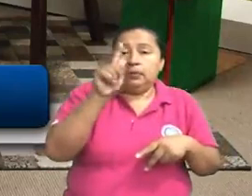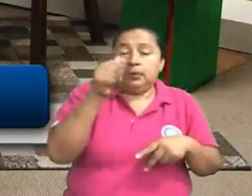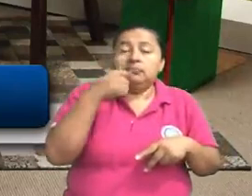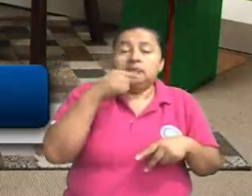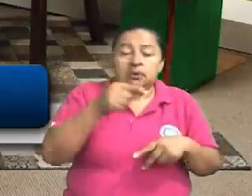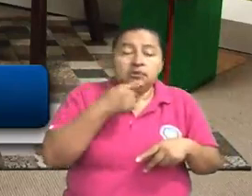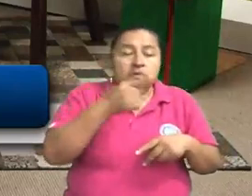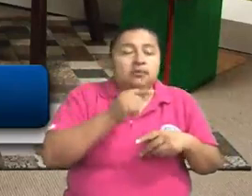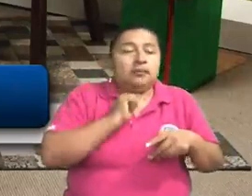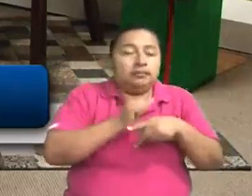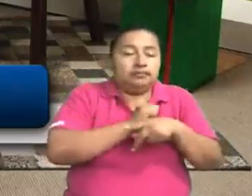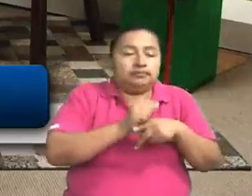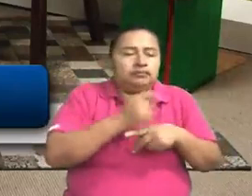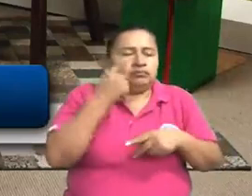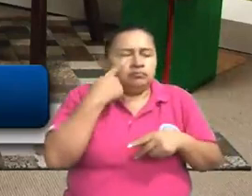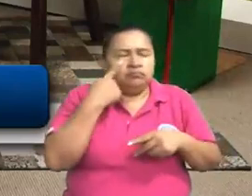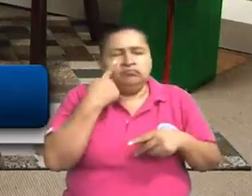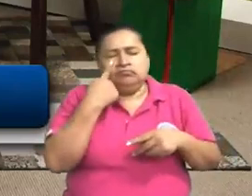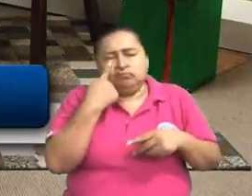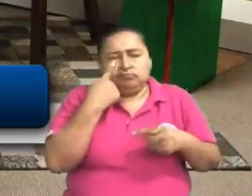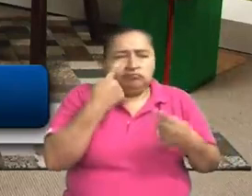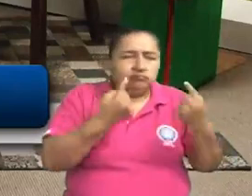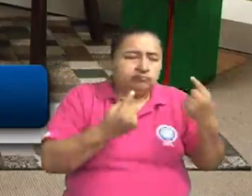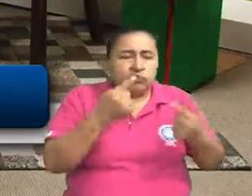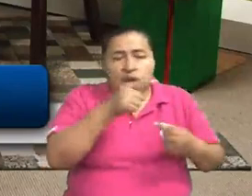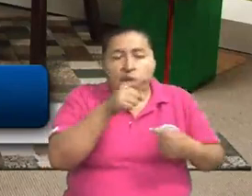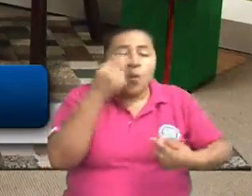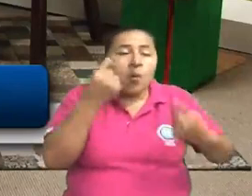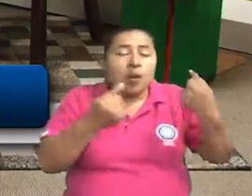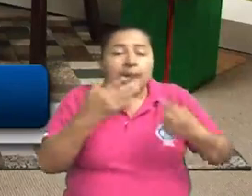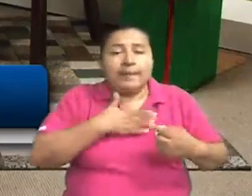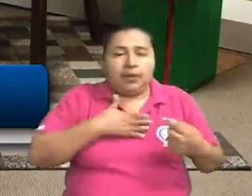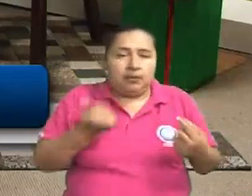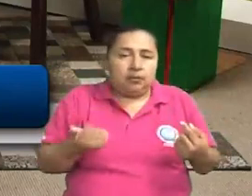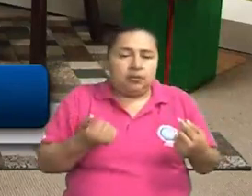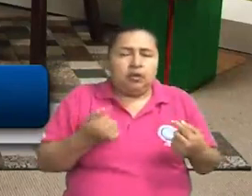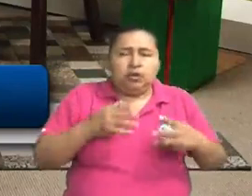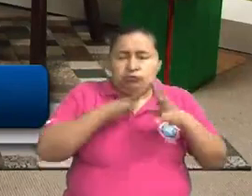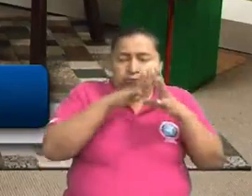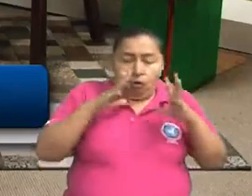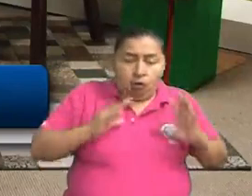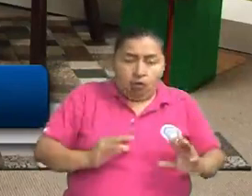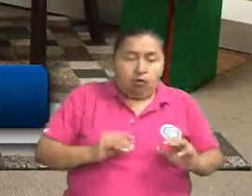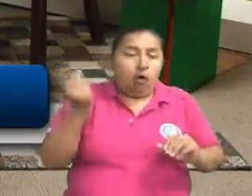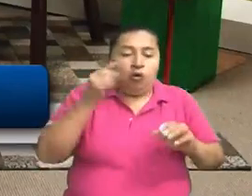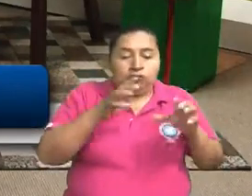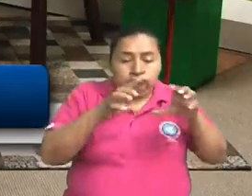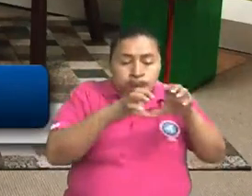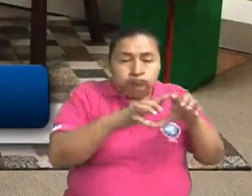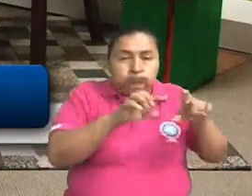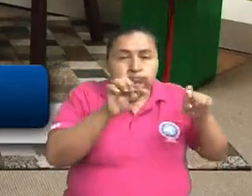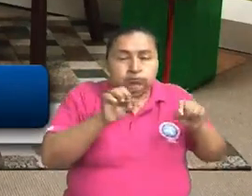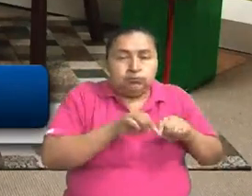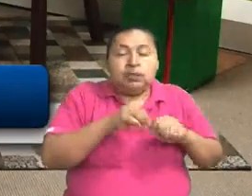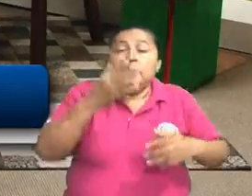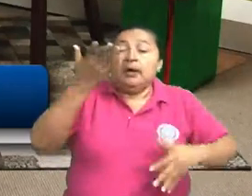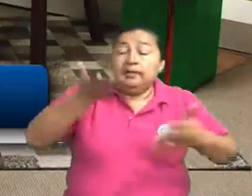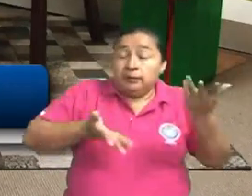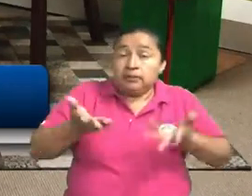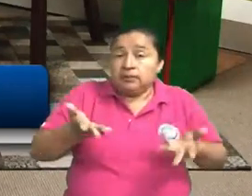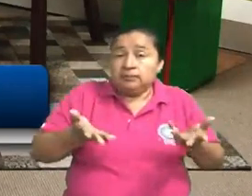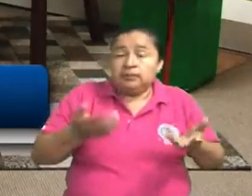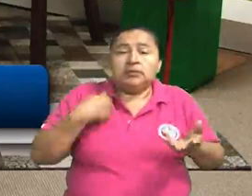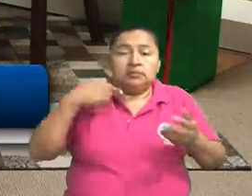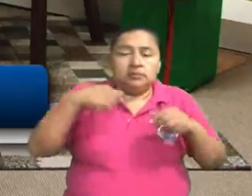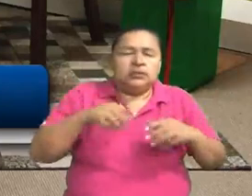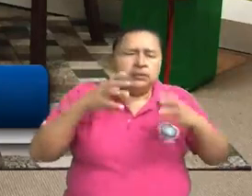nosotros implementaremos, valga la redundancia, aquella terapia que sea más adecuada para este paciente. Muchas veces, pues,